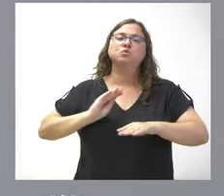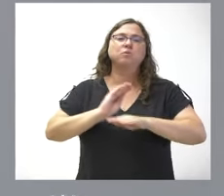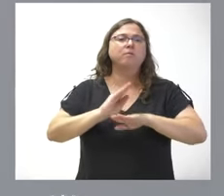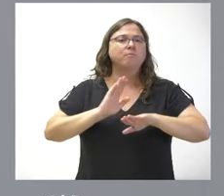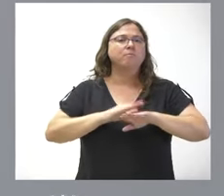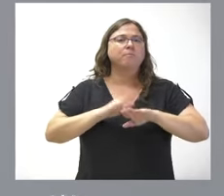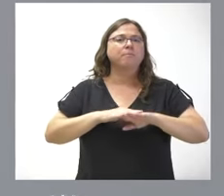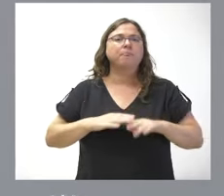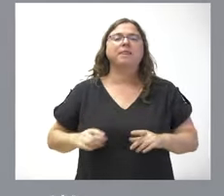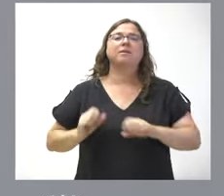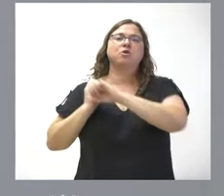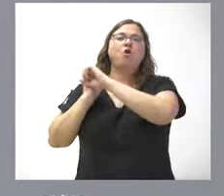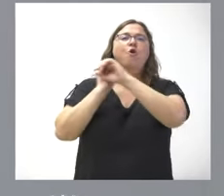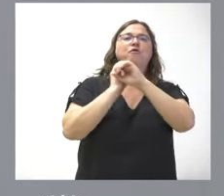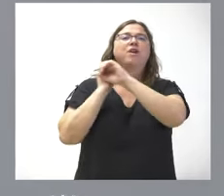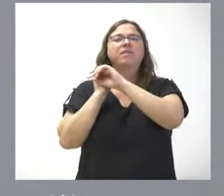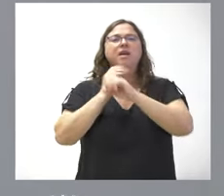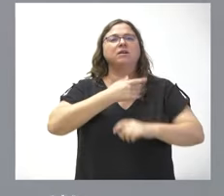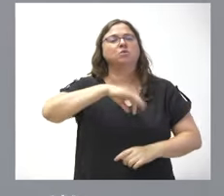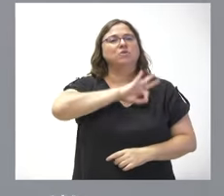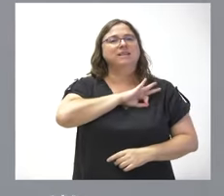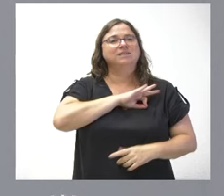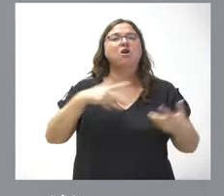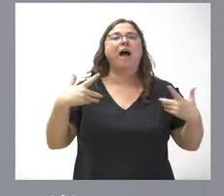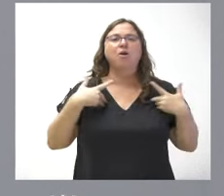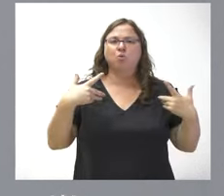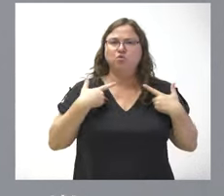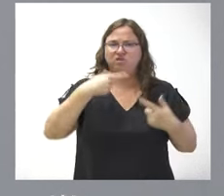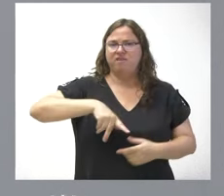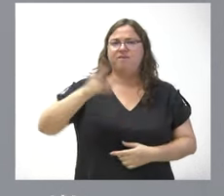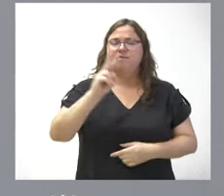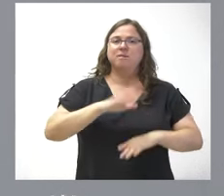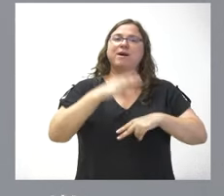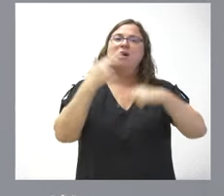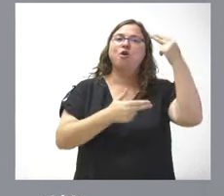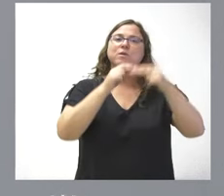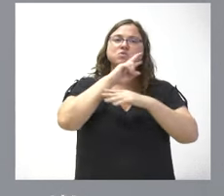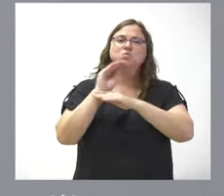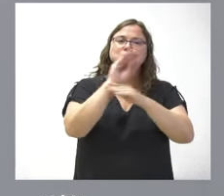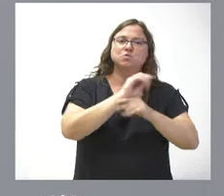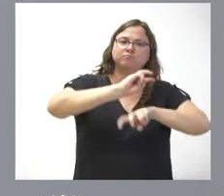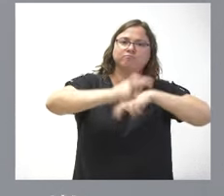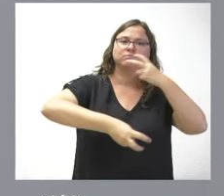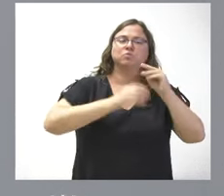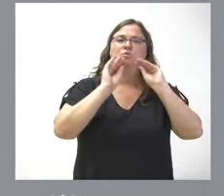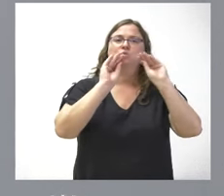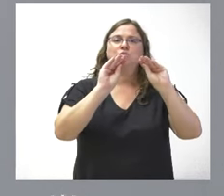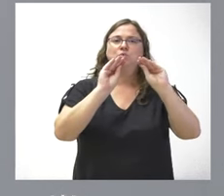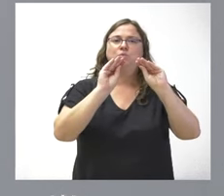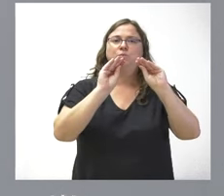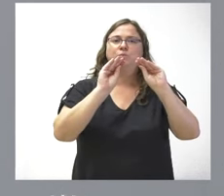la cofradía penitencial Nuestra Señora de las angustias en Valladolid para las obras de conservación y restauración